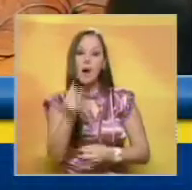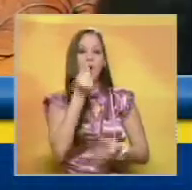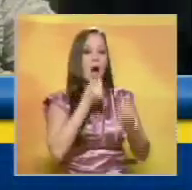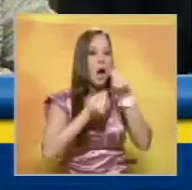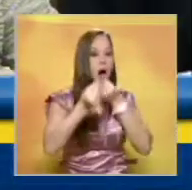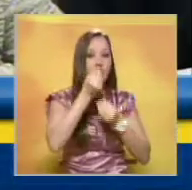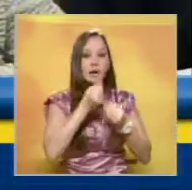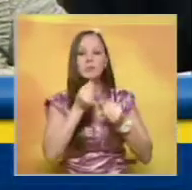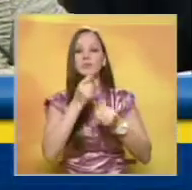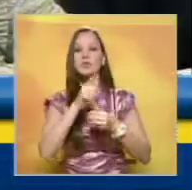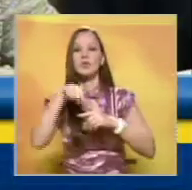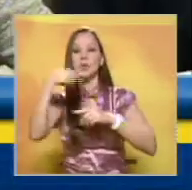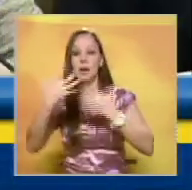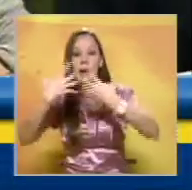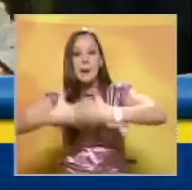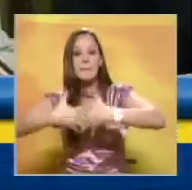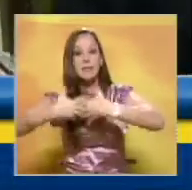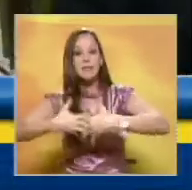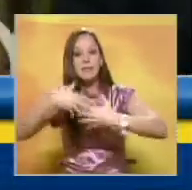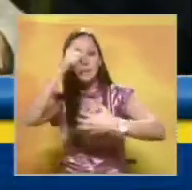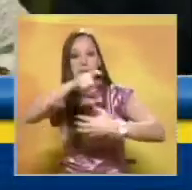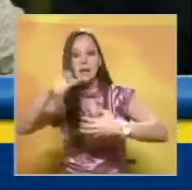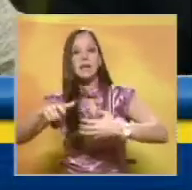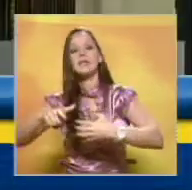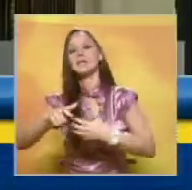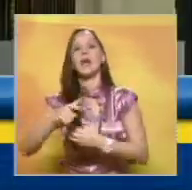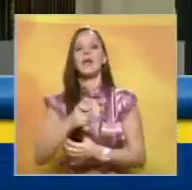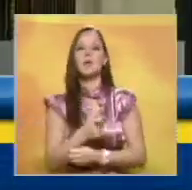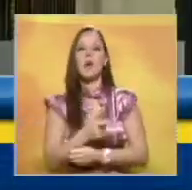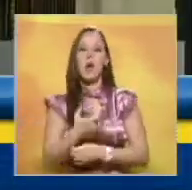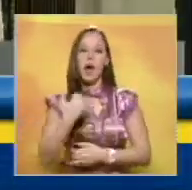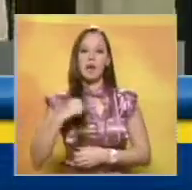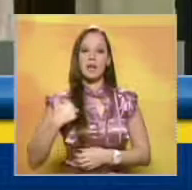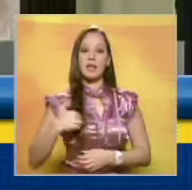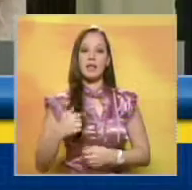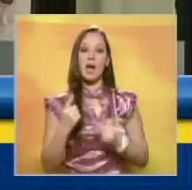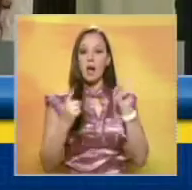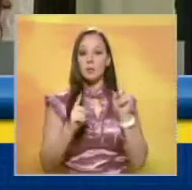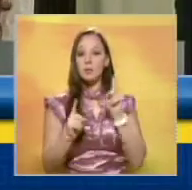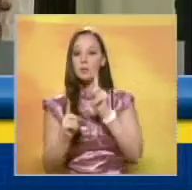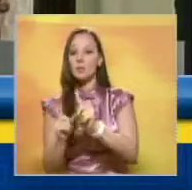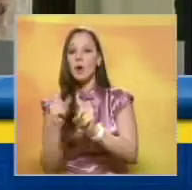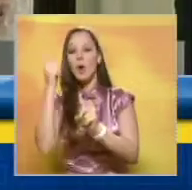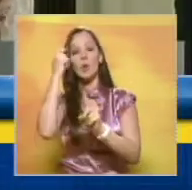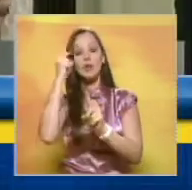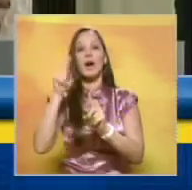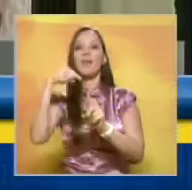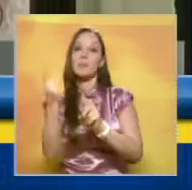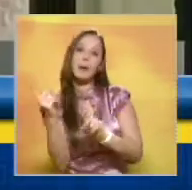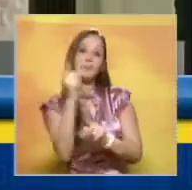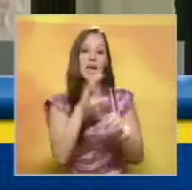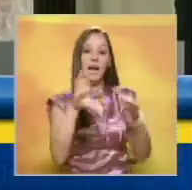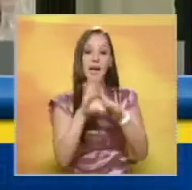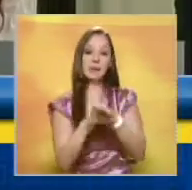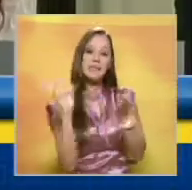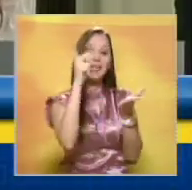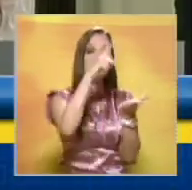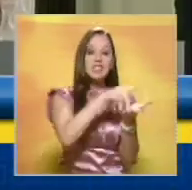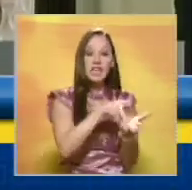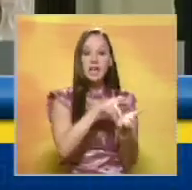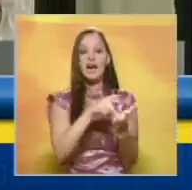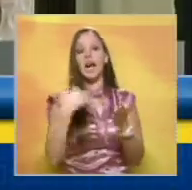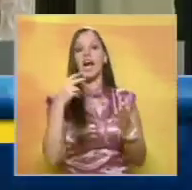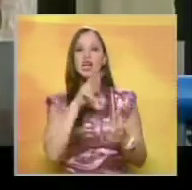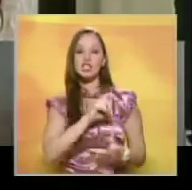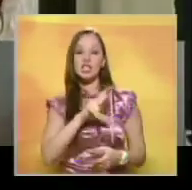ministros y empresarios argentinos. La visita de Estado durará un día, ya que el martes Bachelet debe regresar a Chile para recibir al presidente de Ecuador,